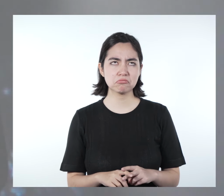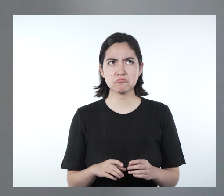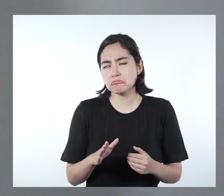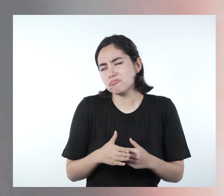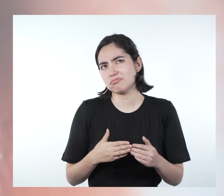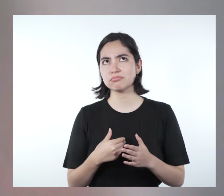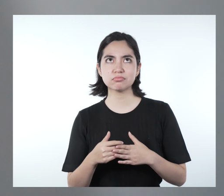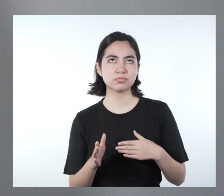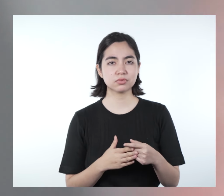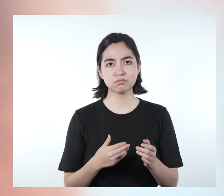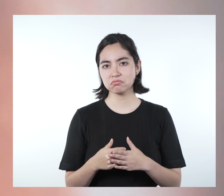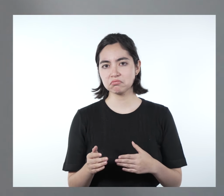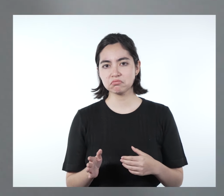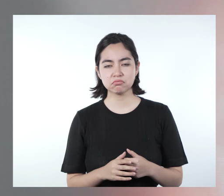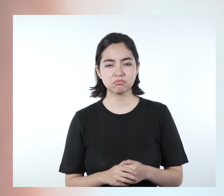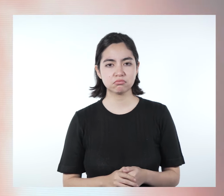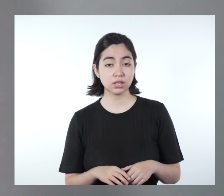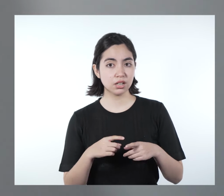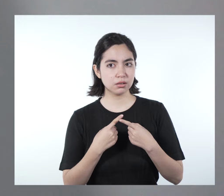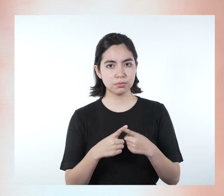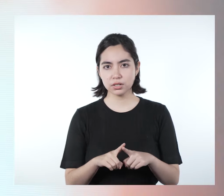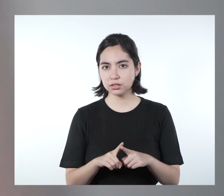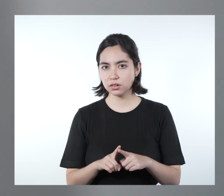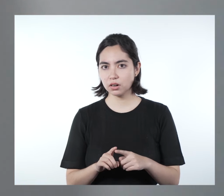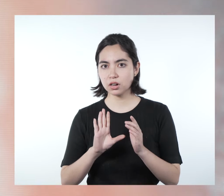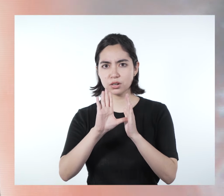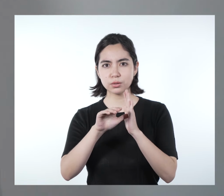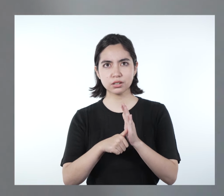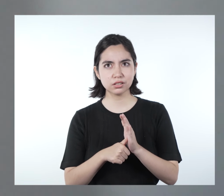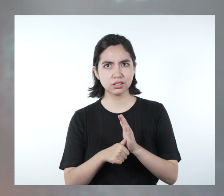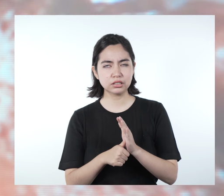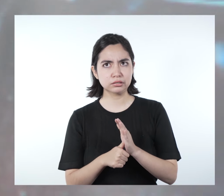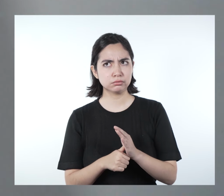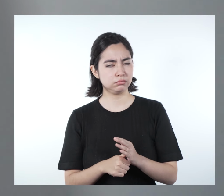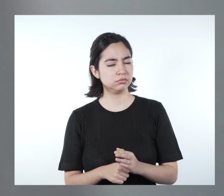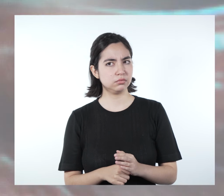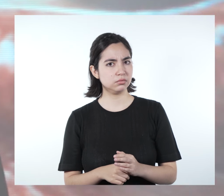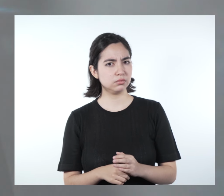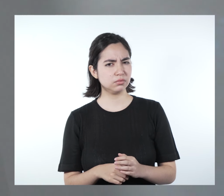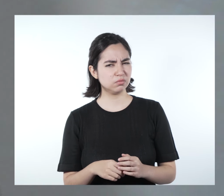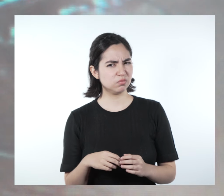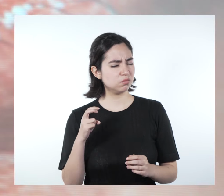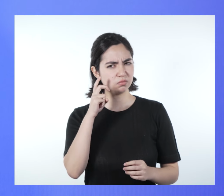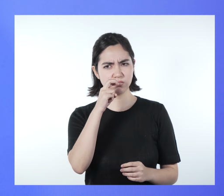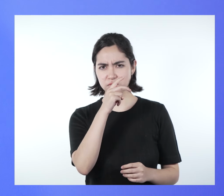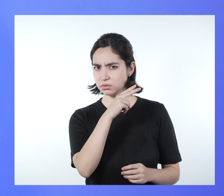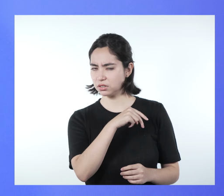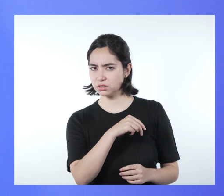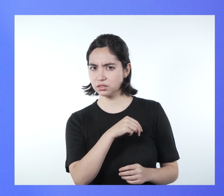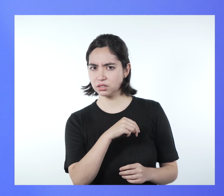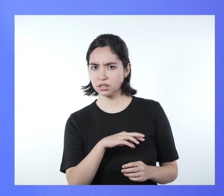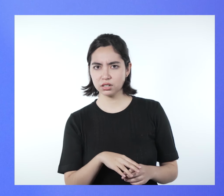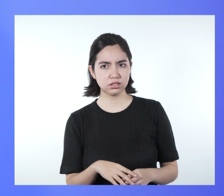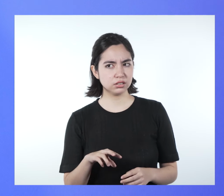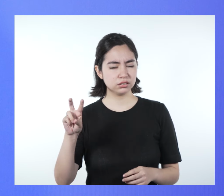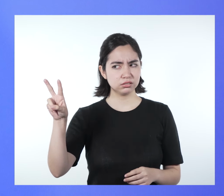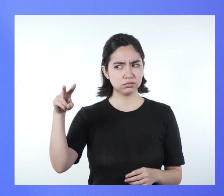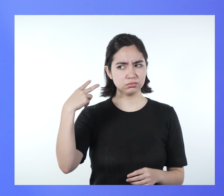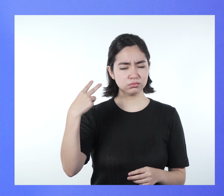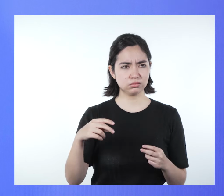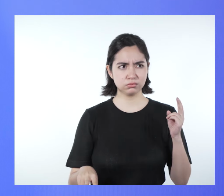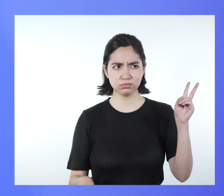Recibía miradas y comentarios. Comencé a sentirme muy incómoda. Al principio intenté